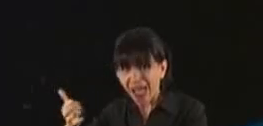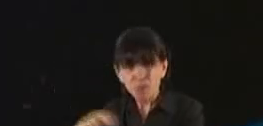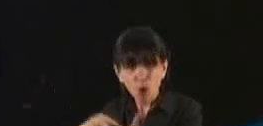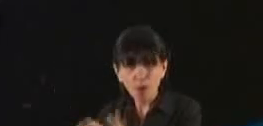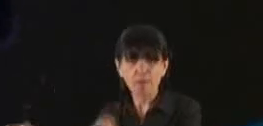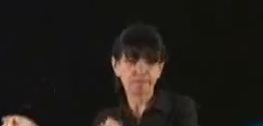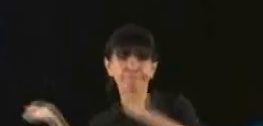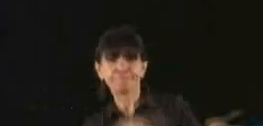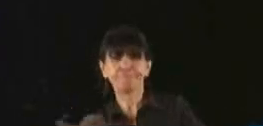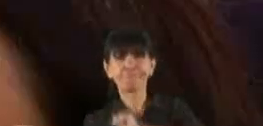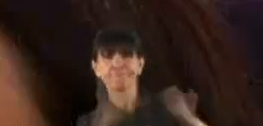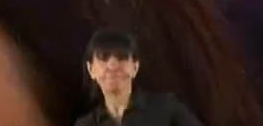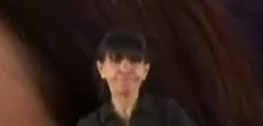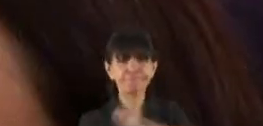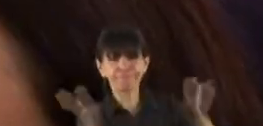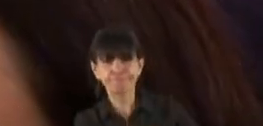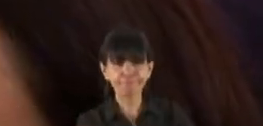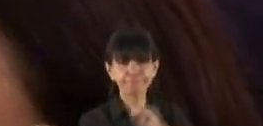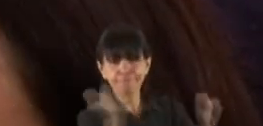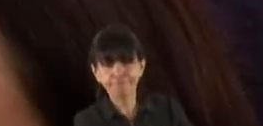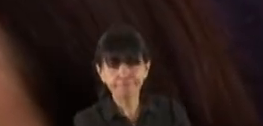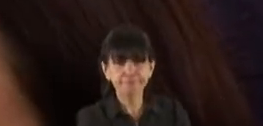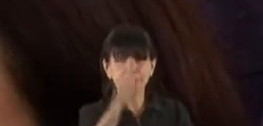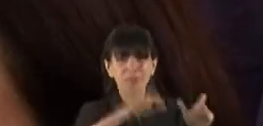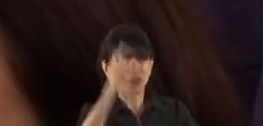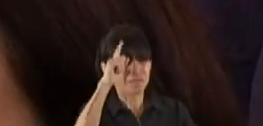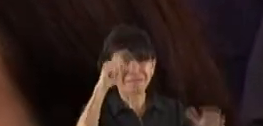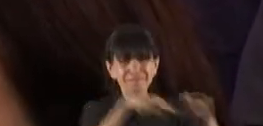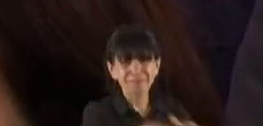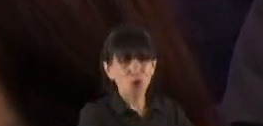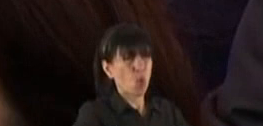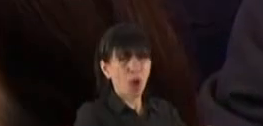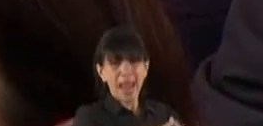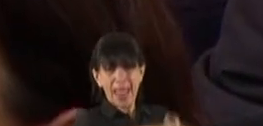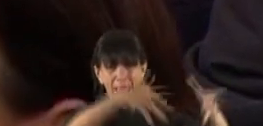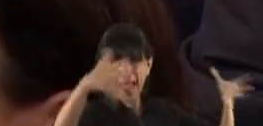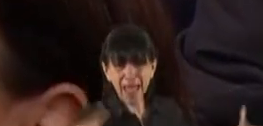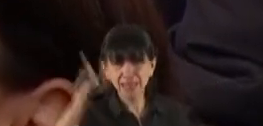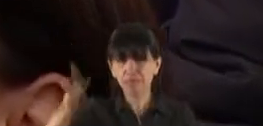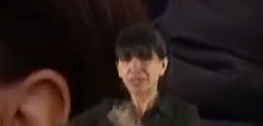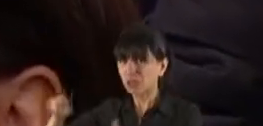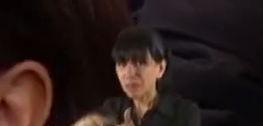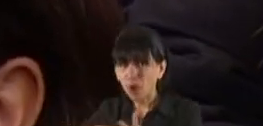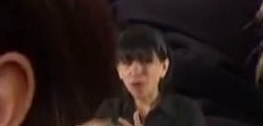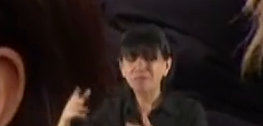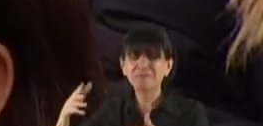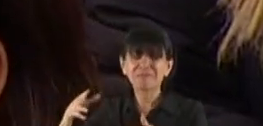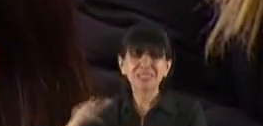Los arrumbábamos allí en grandes galpones, donde